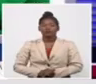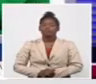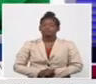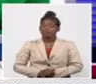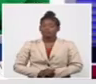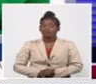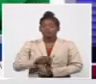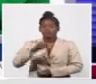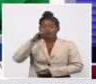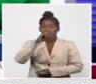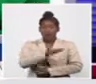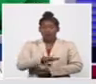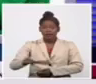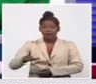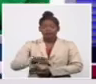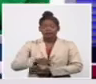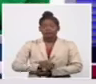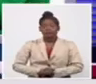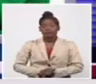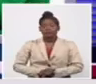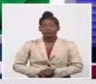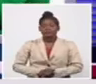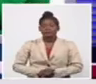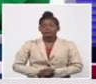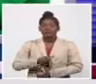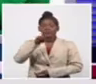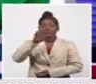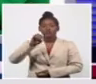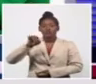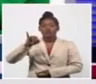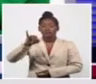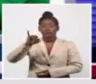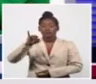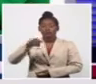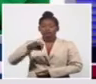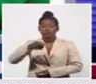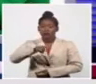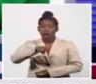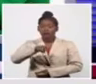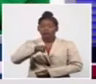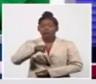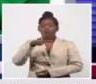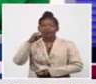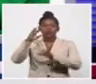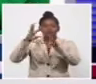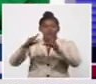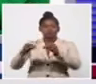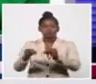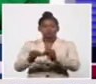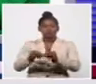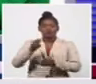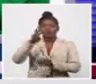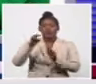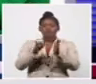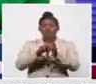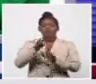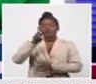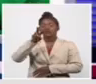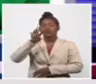pediátrica. Con estos 106 diagnosticados ayer, pues se acumulan